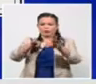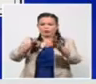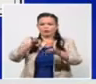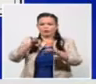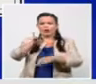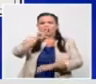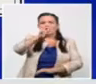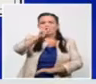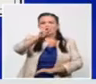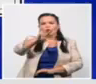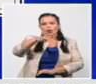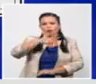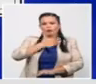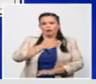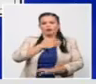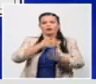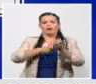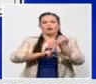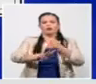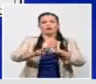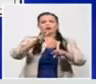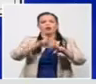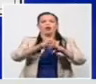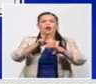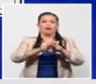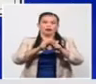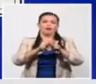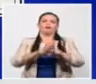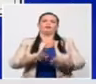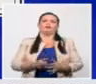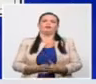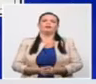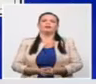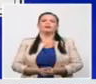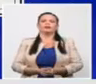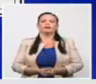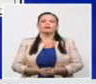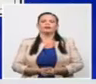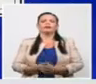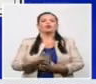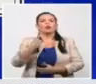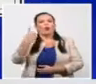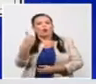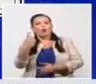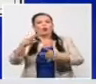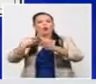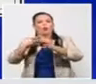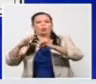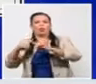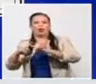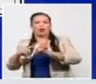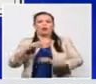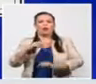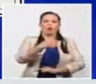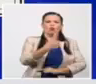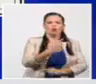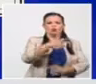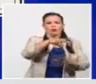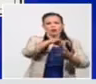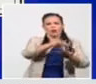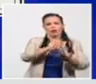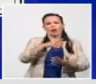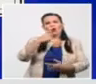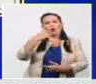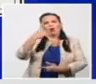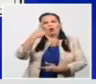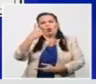Habana. Una transmisión muy importante. 1 de Guantánamo, 1 de Pinar del Río y 1 de